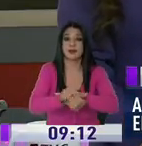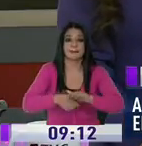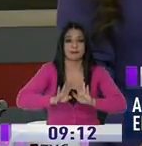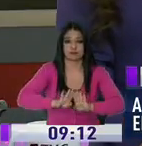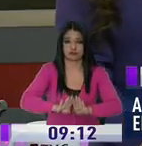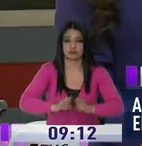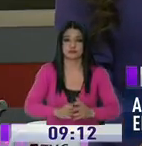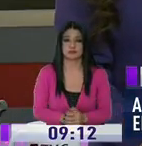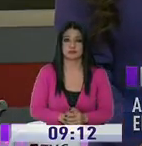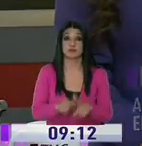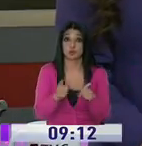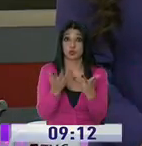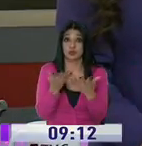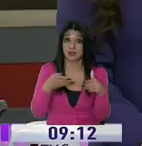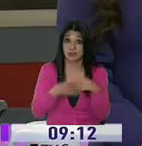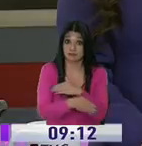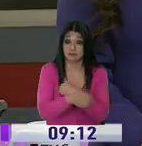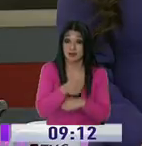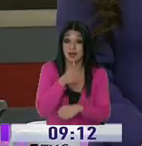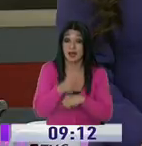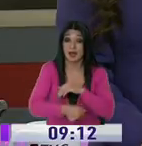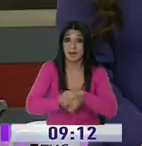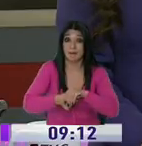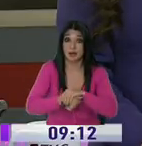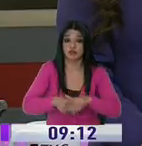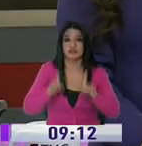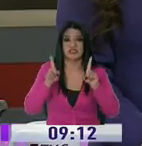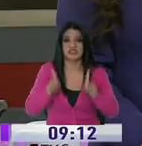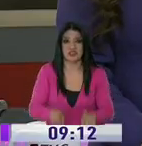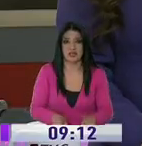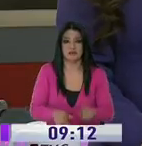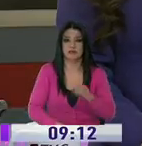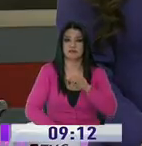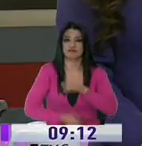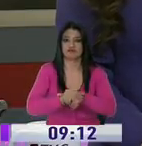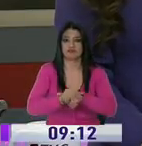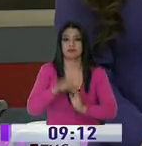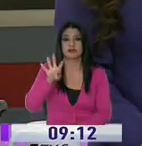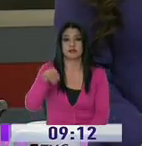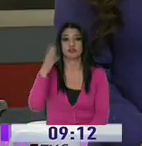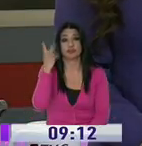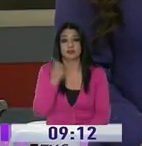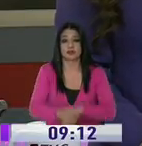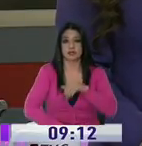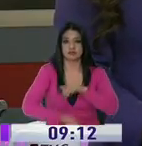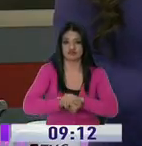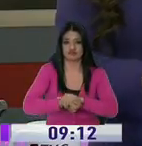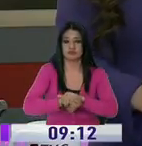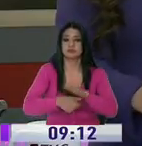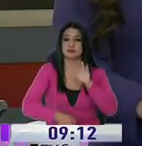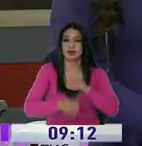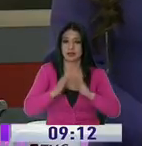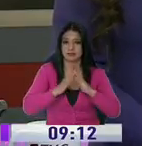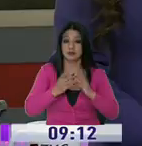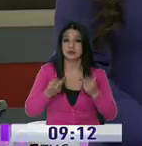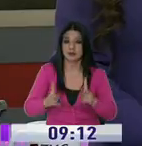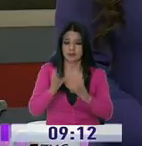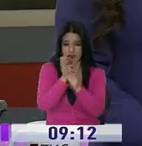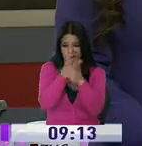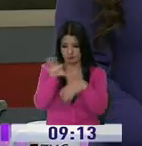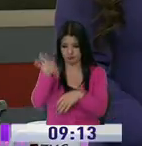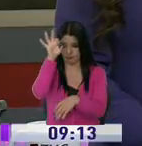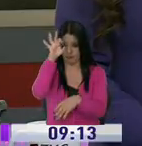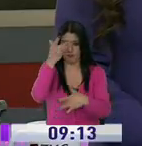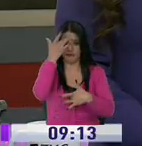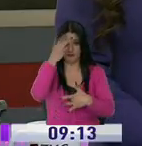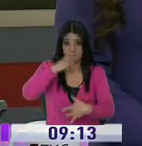Las personas que deseen ingresar al archipiélago tendrán que realizar una cuarentena de 14 días y realizarse un test para descartar